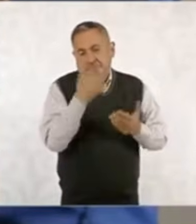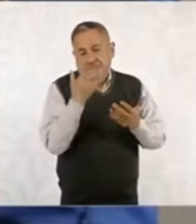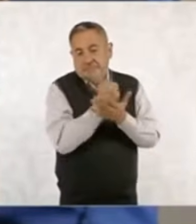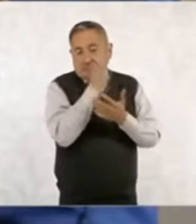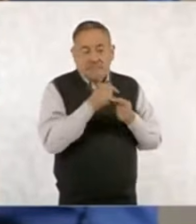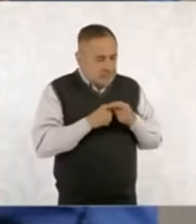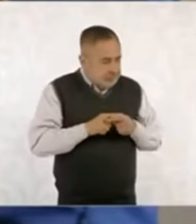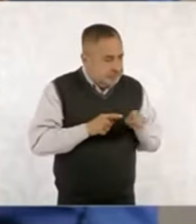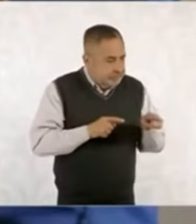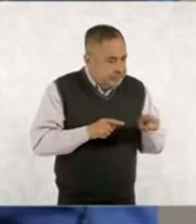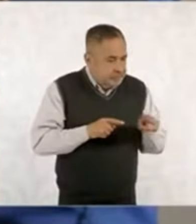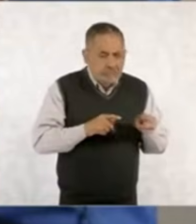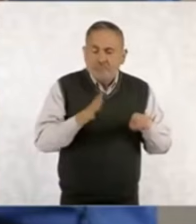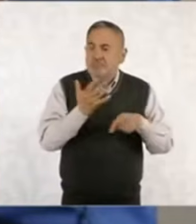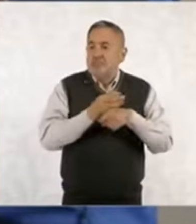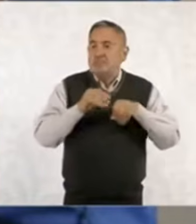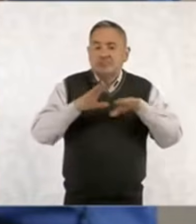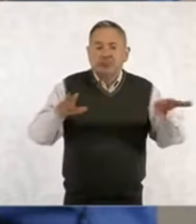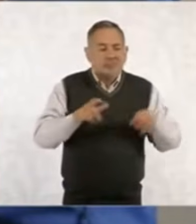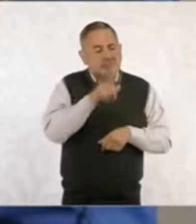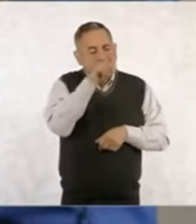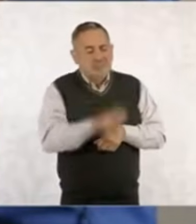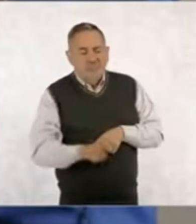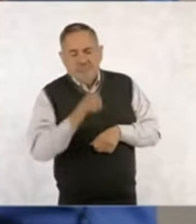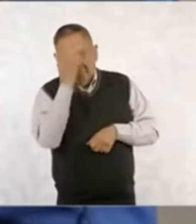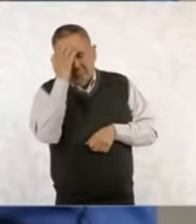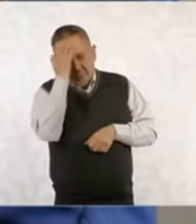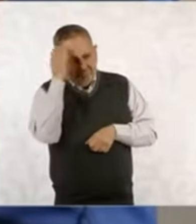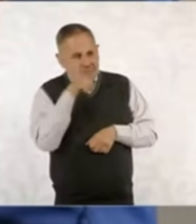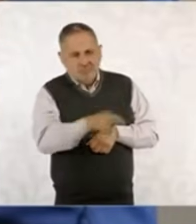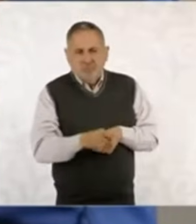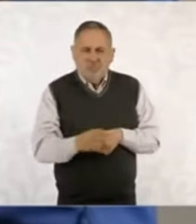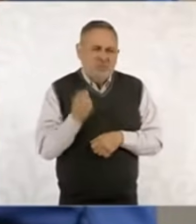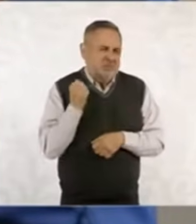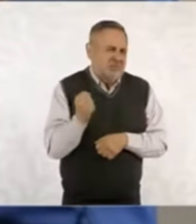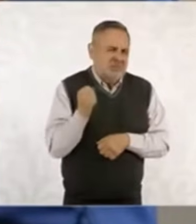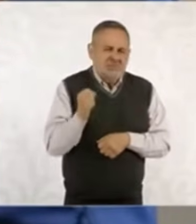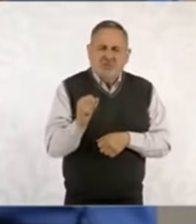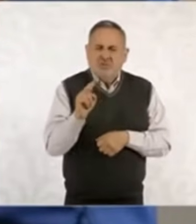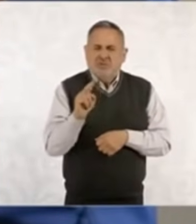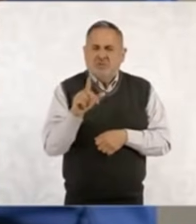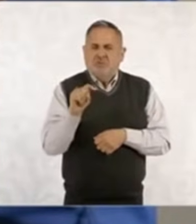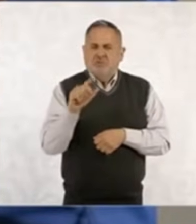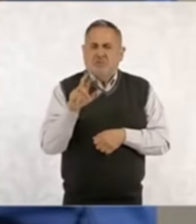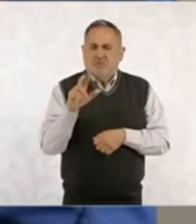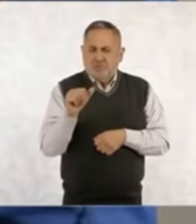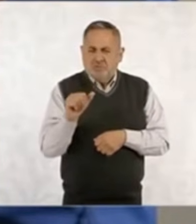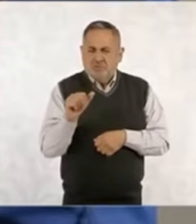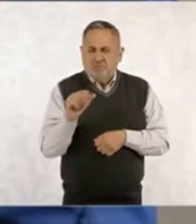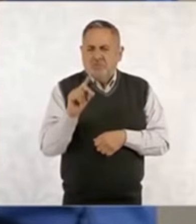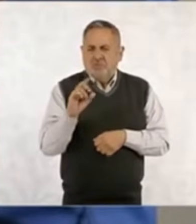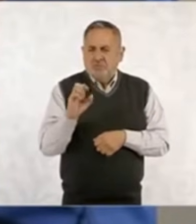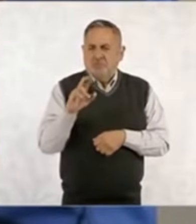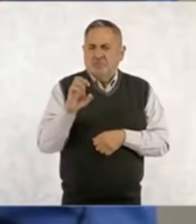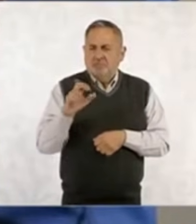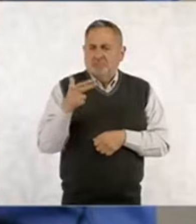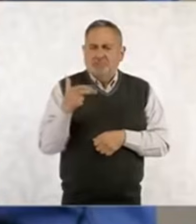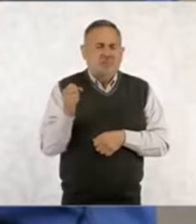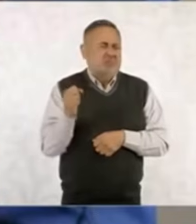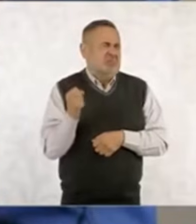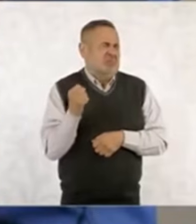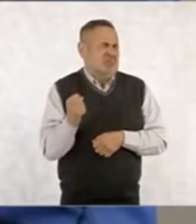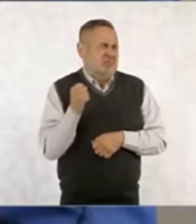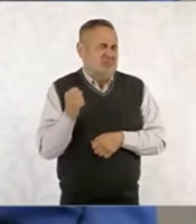en toda la información sobre su tendencia de ultraderecha y que está muy conocido, dos